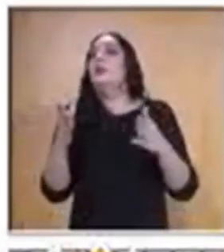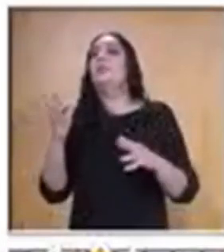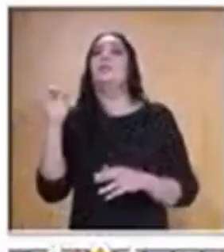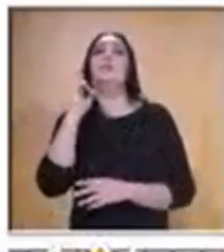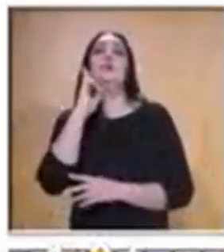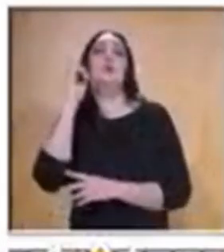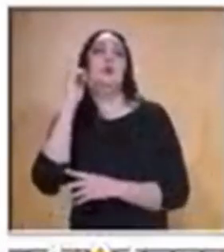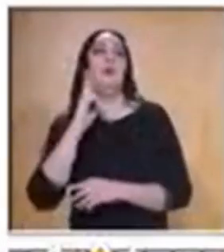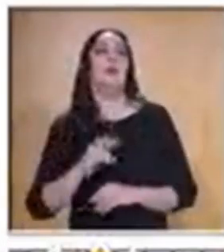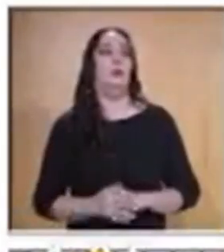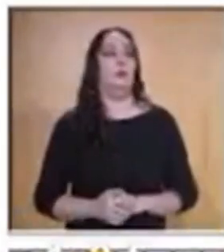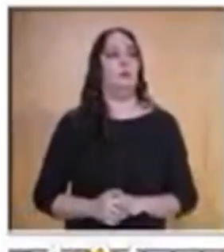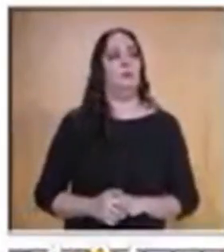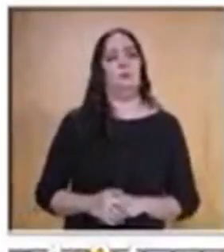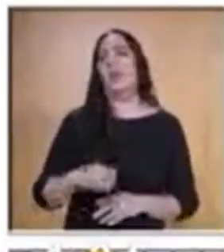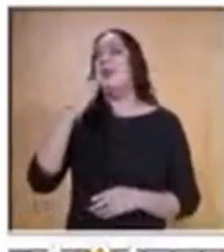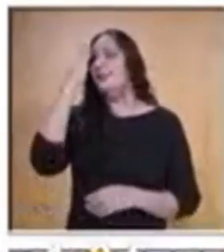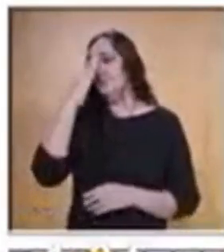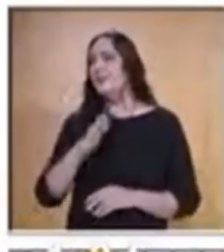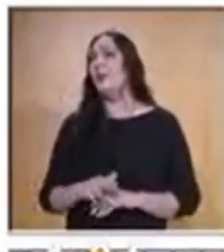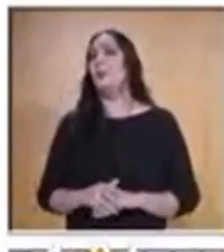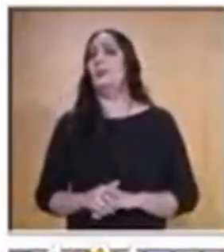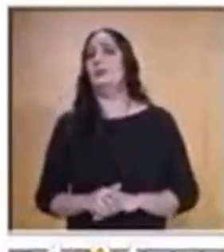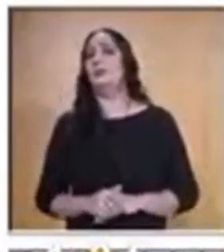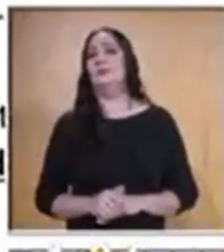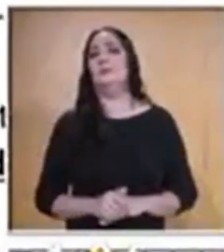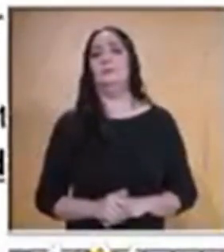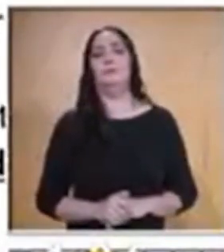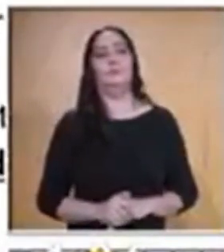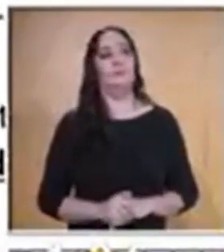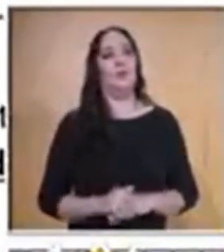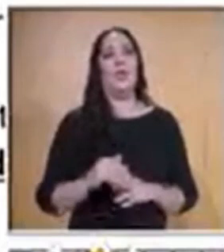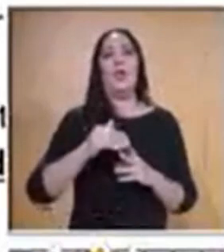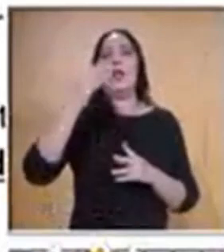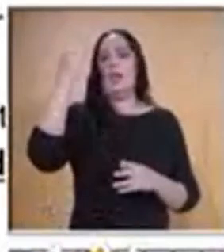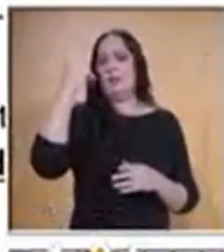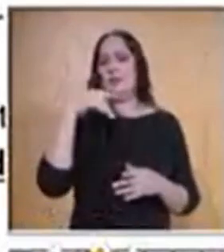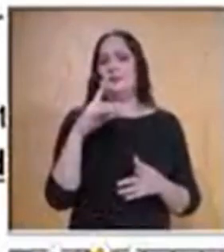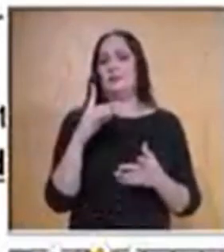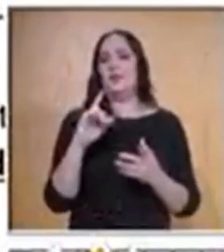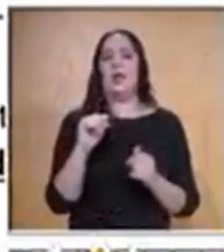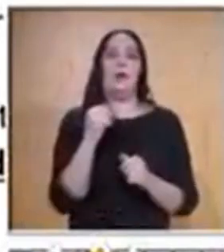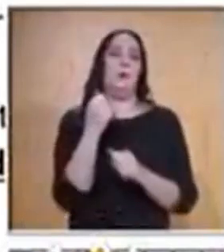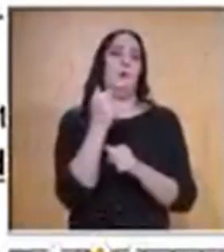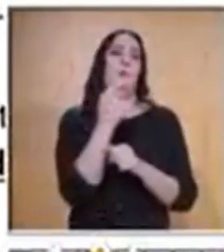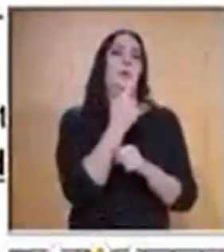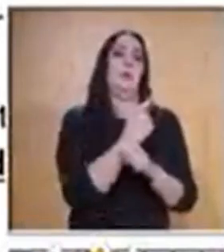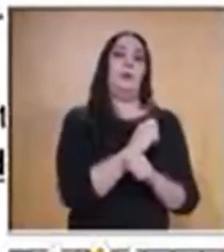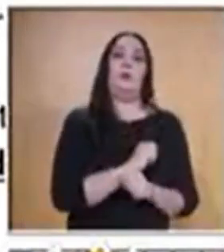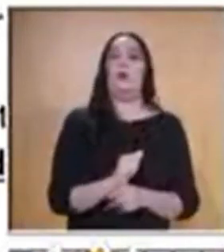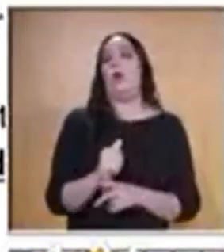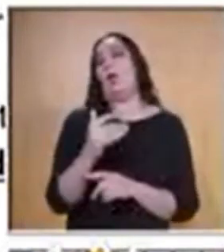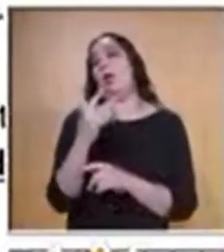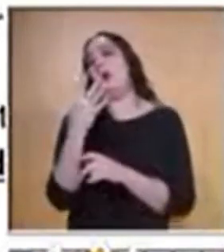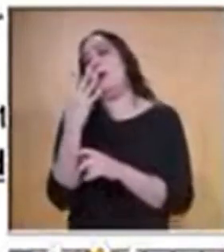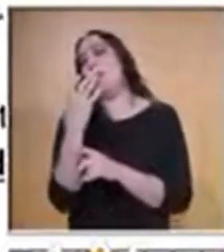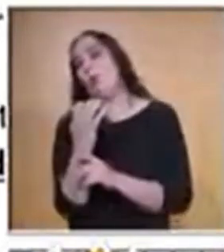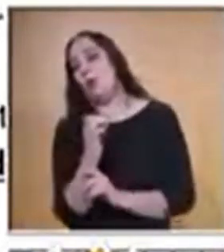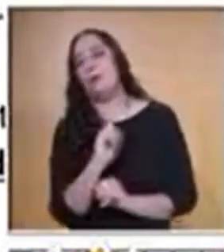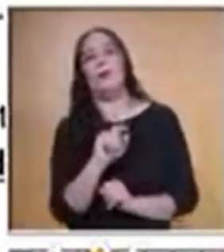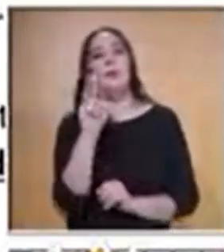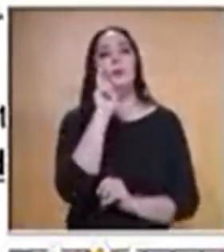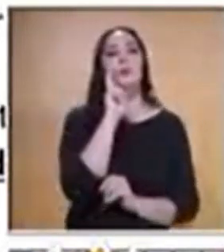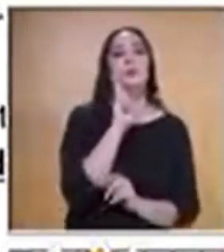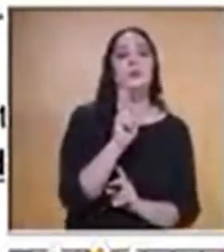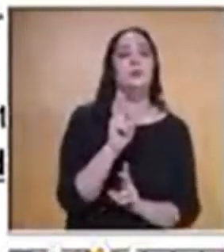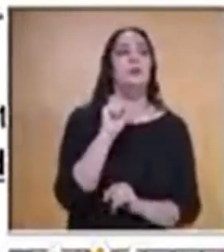se propaga? ¿Alguien sabe en casa? En grados anteriores ya hemos visto la propagación del sonido, también en